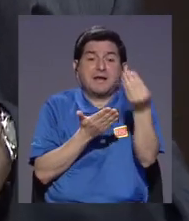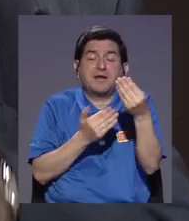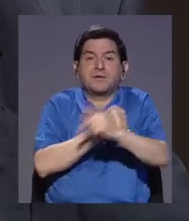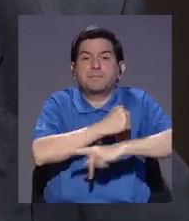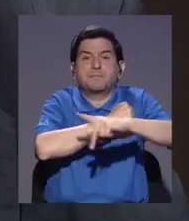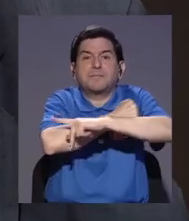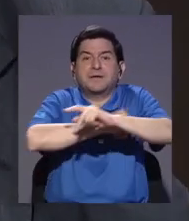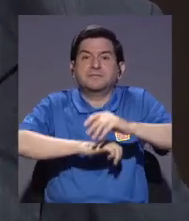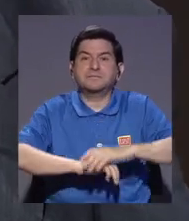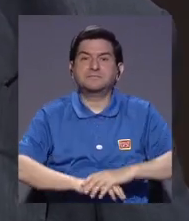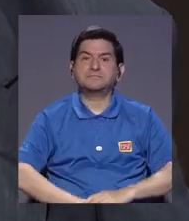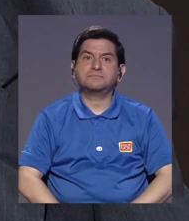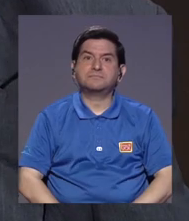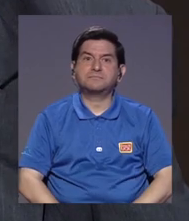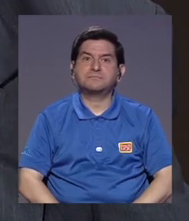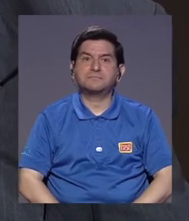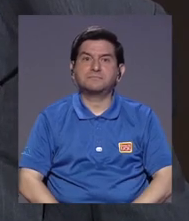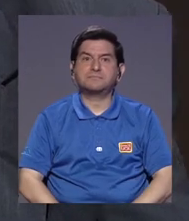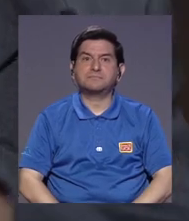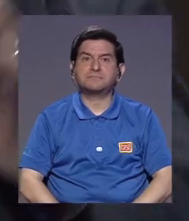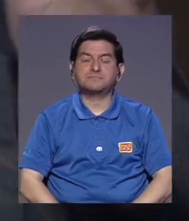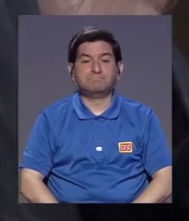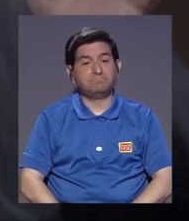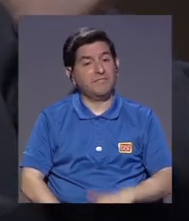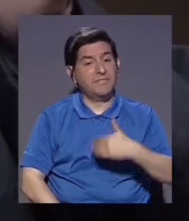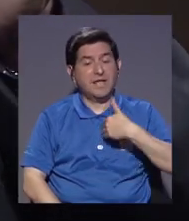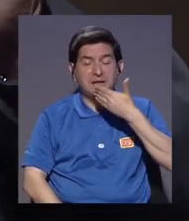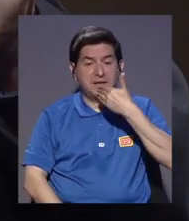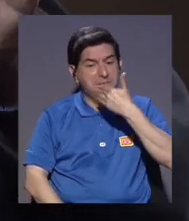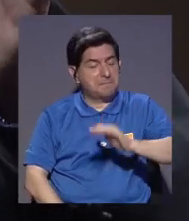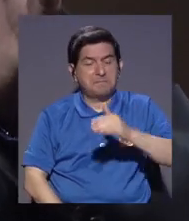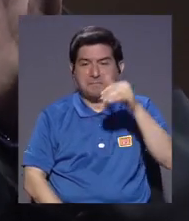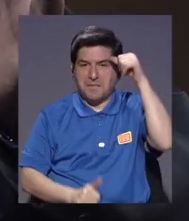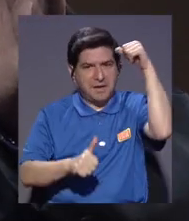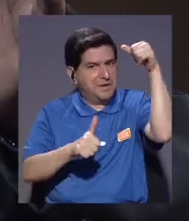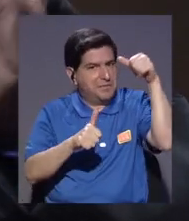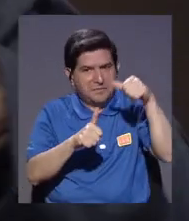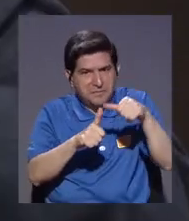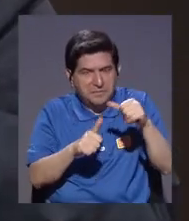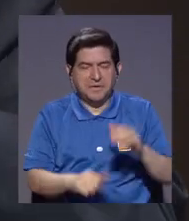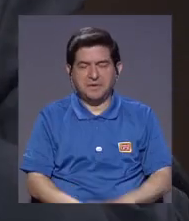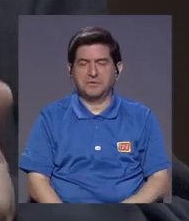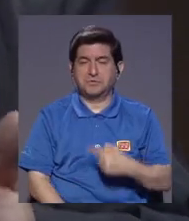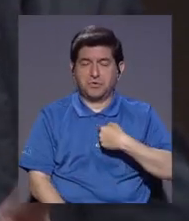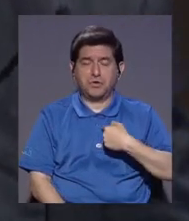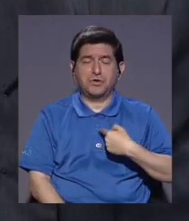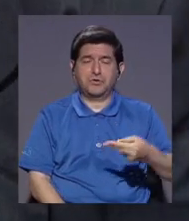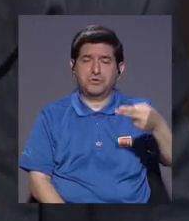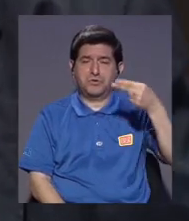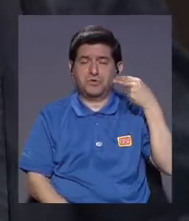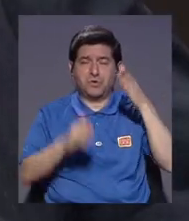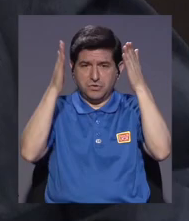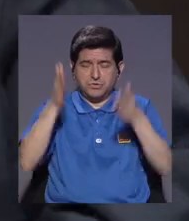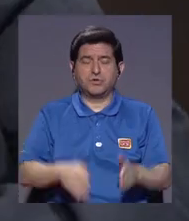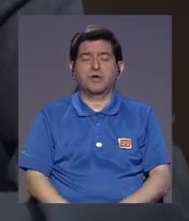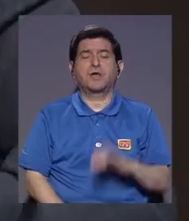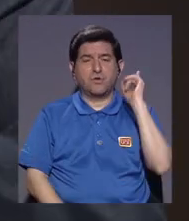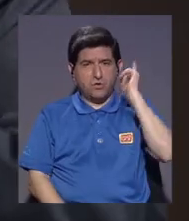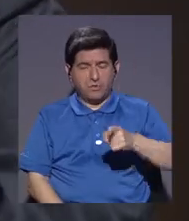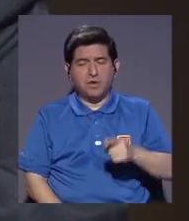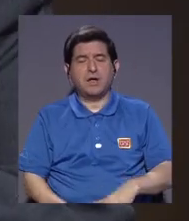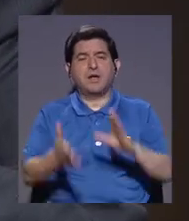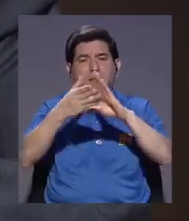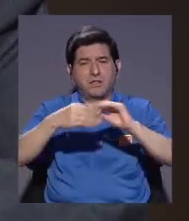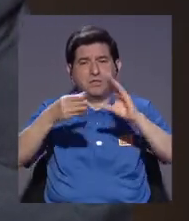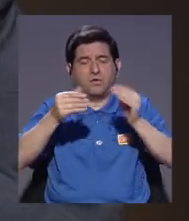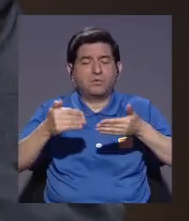comprar el país entonces tienen muy mala memoria y como yo como historiador mi obligación es